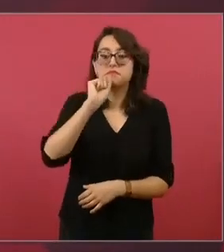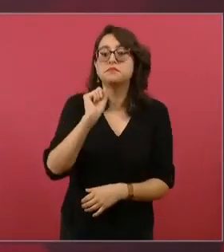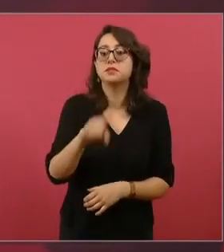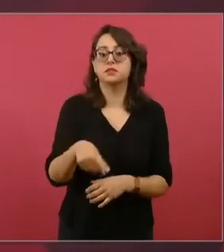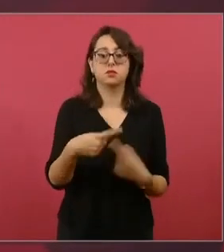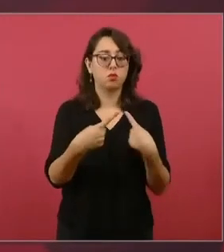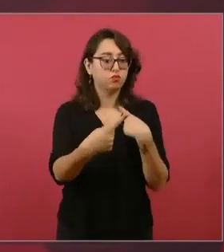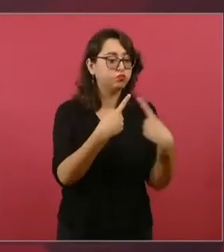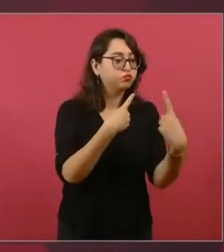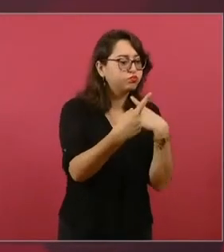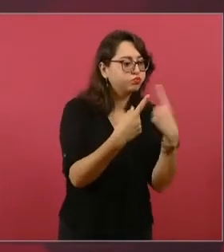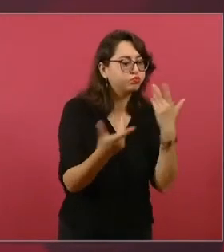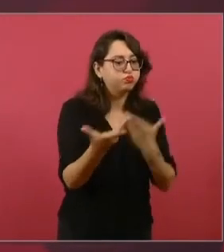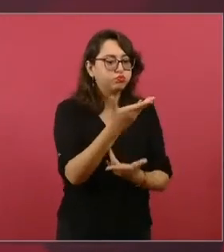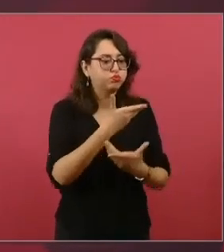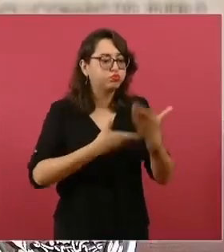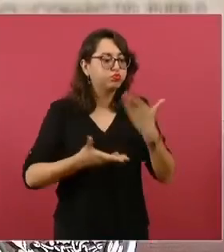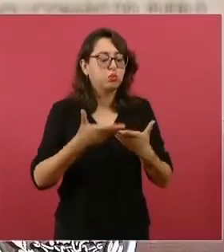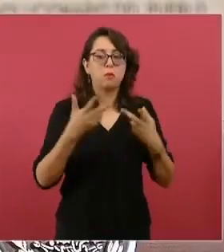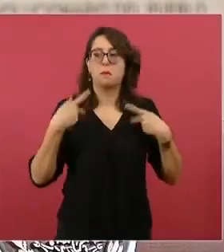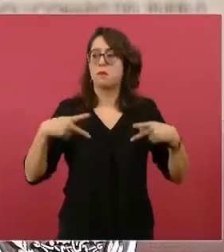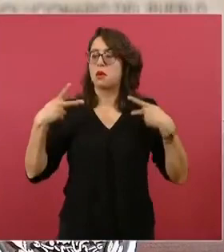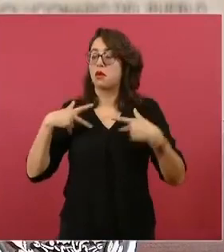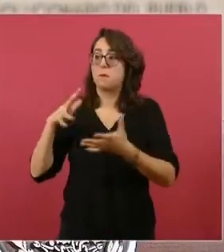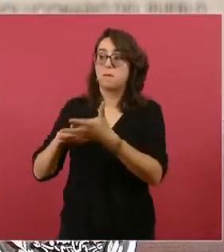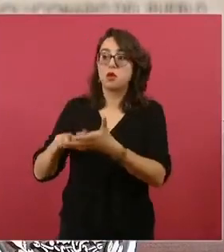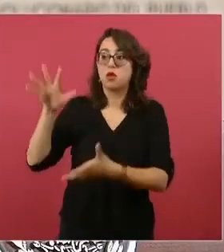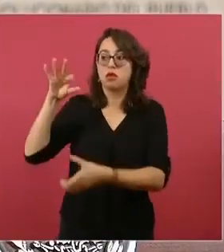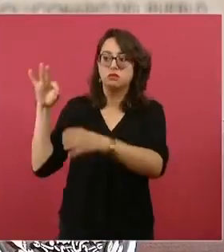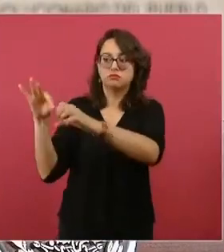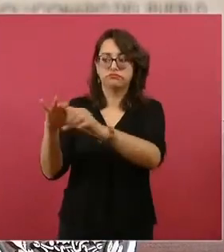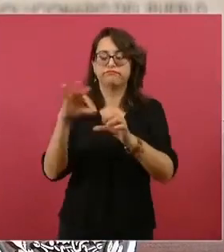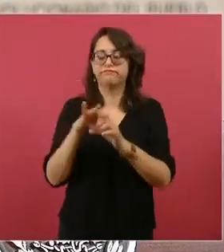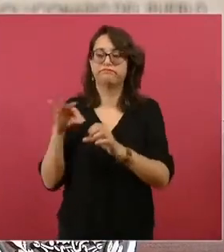para que no se respetara la voluntad del pueblo,